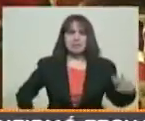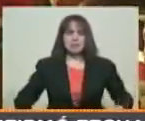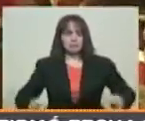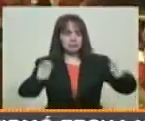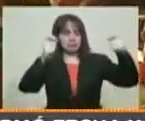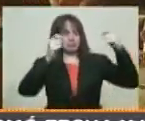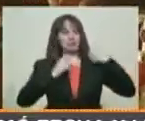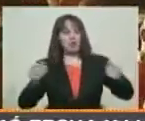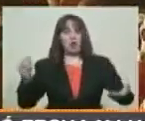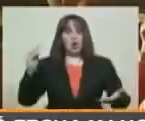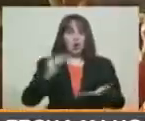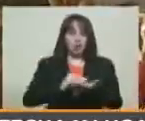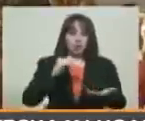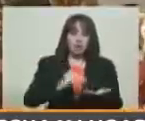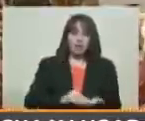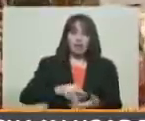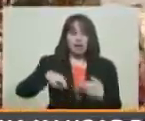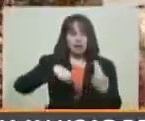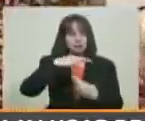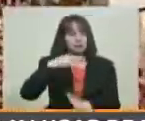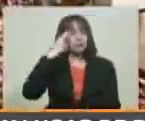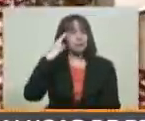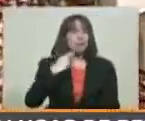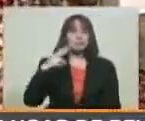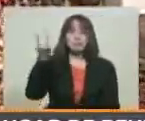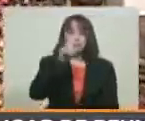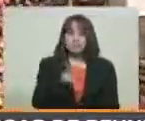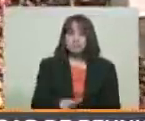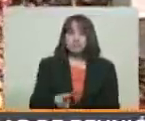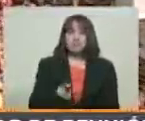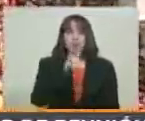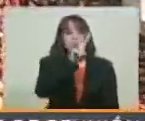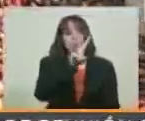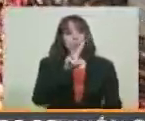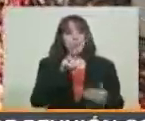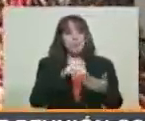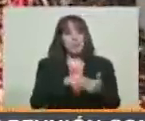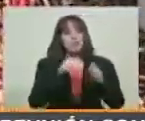República Bolivariana de Venezuela para el periodo